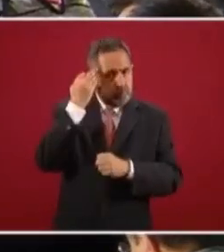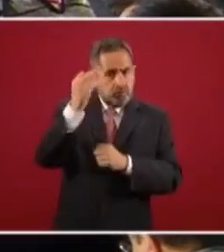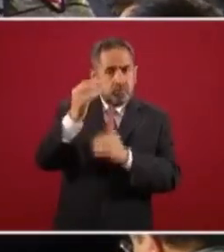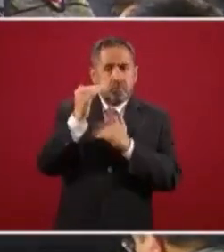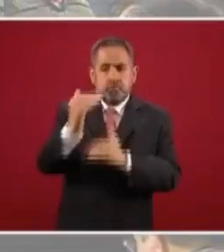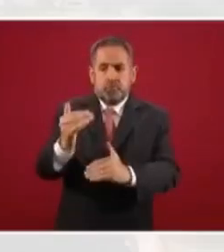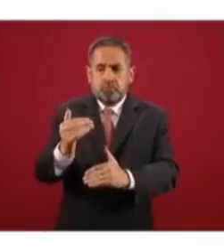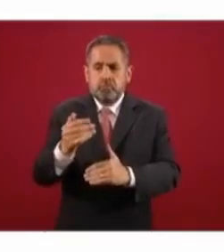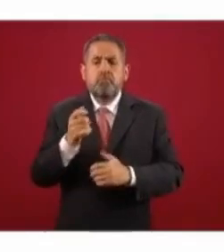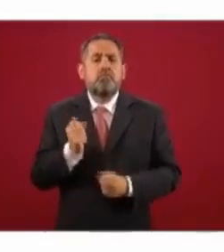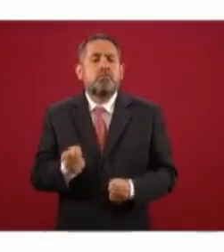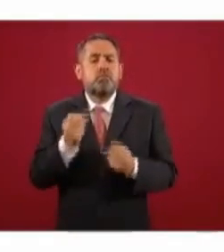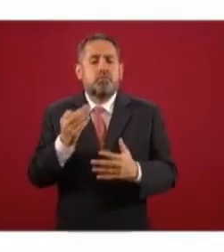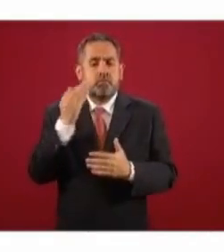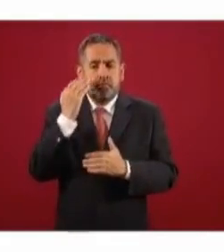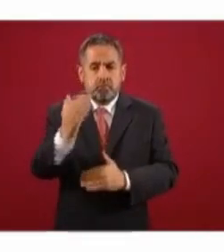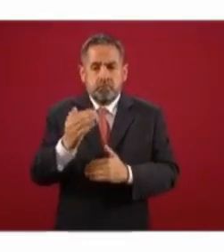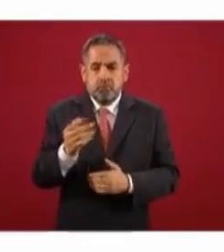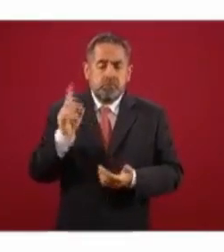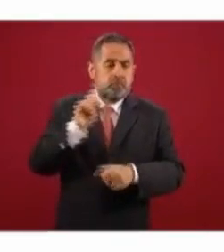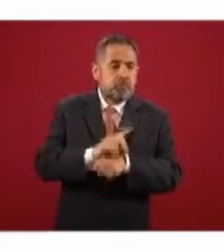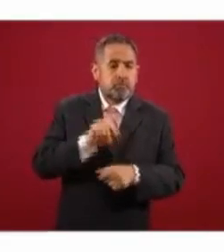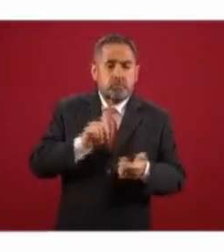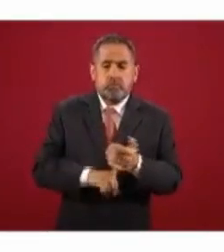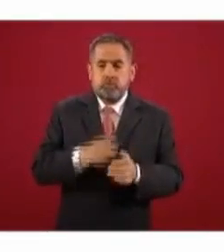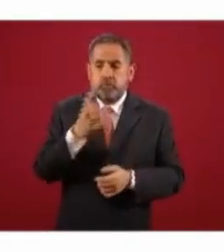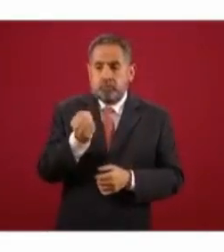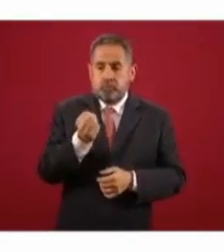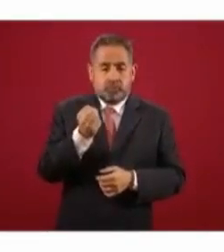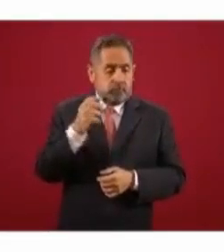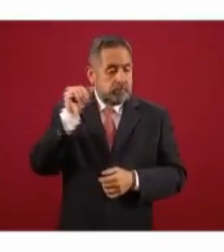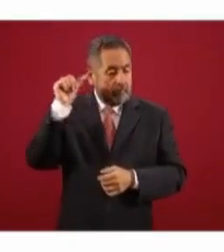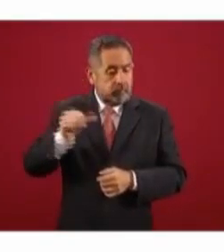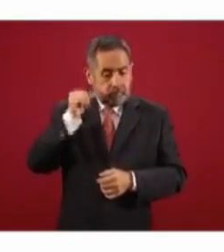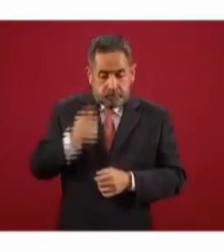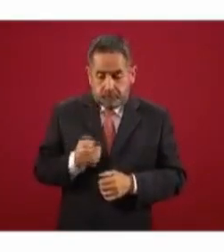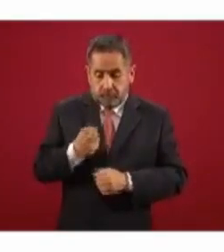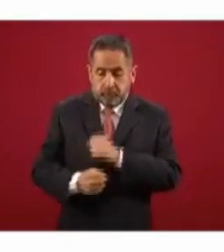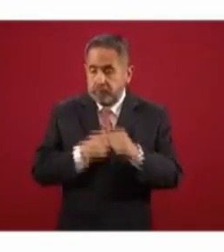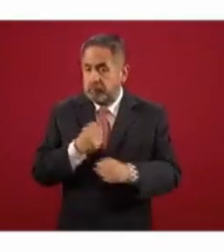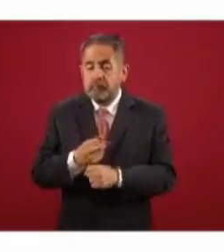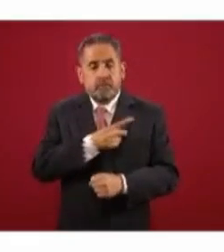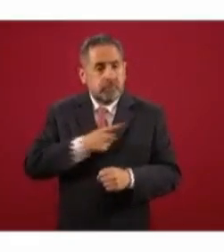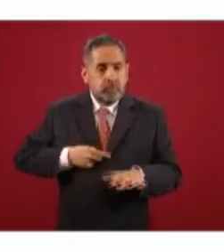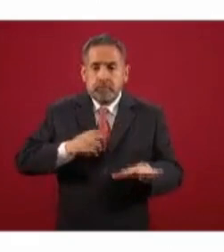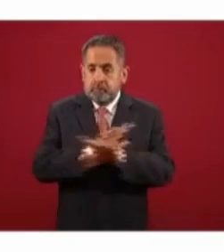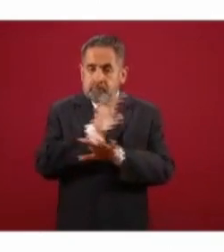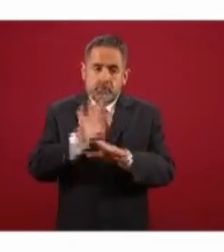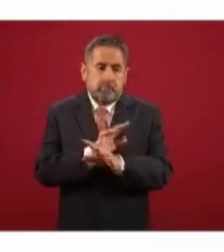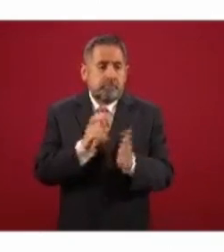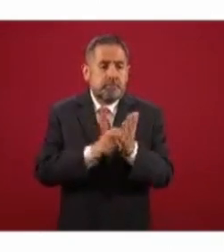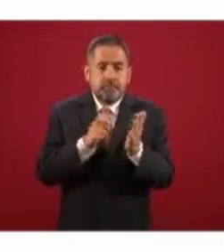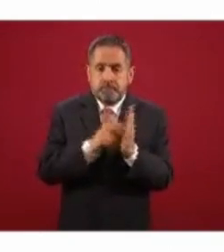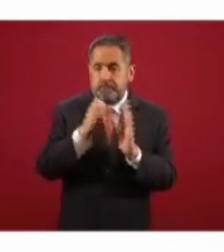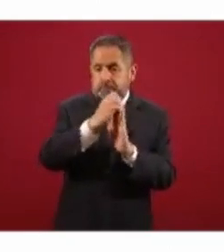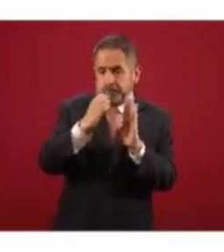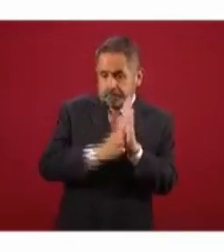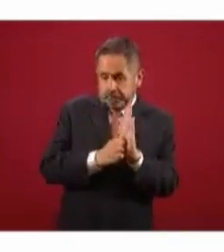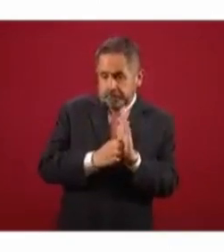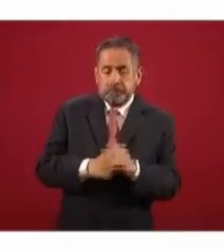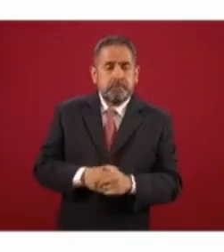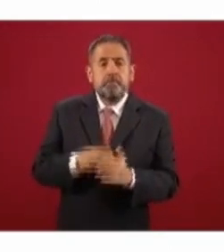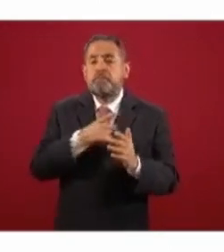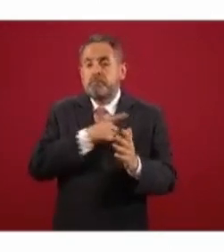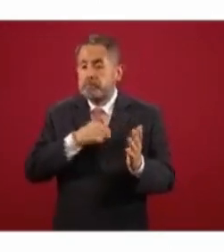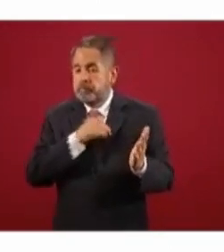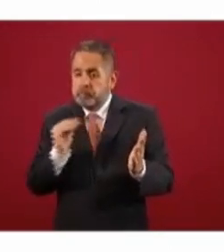establece que lo deberán hacer hasta el 9 de abril de este año. Tienen que en sus estatutos introducir